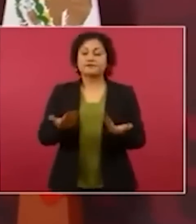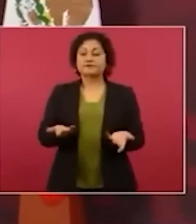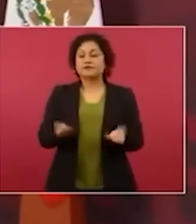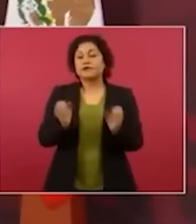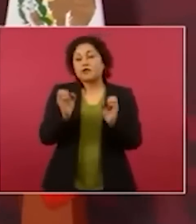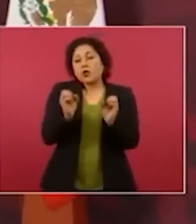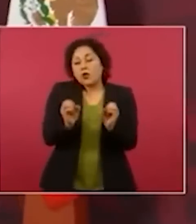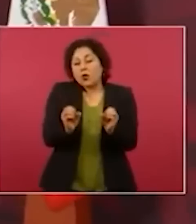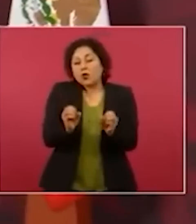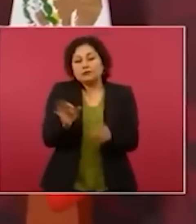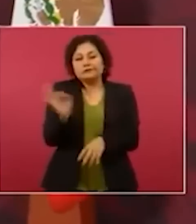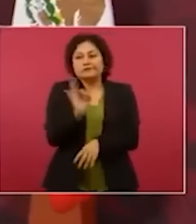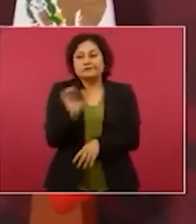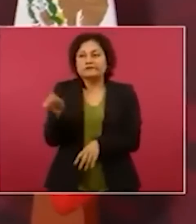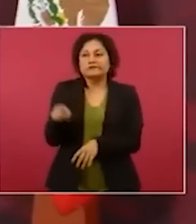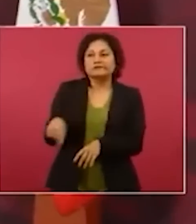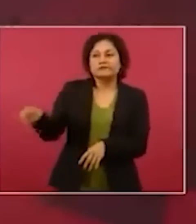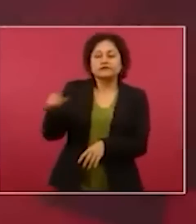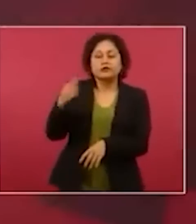siendo